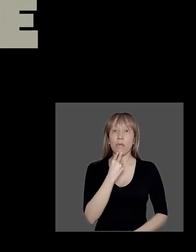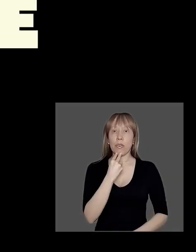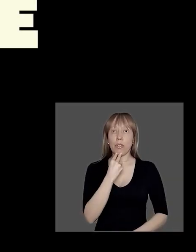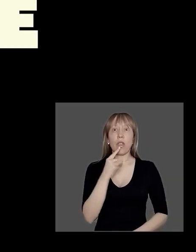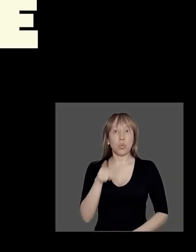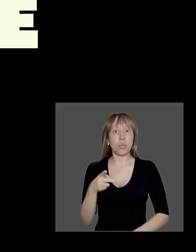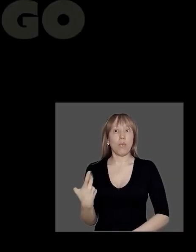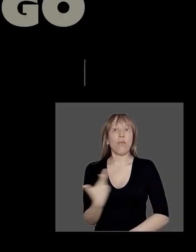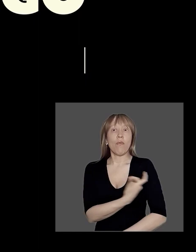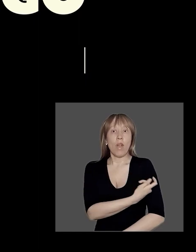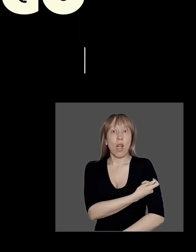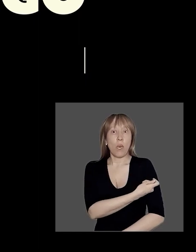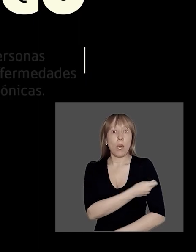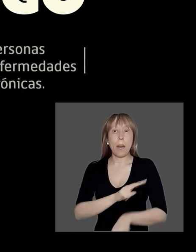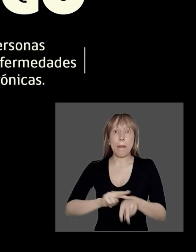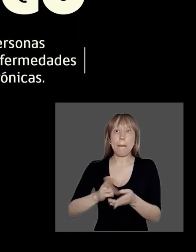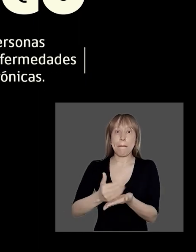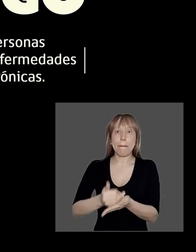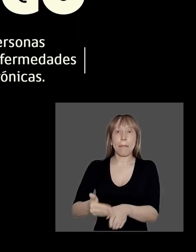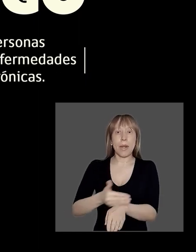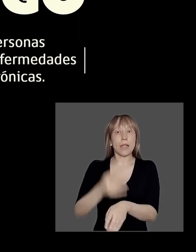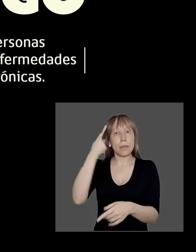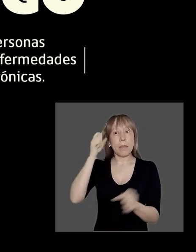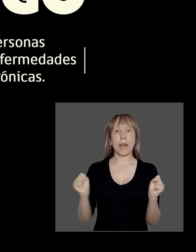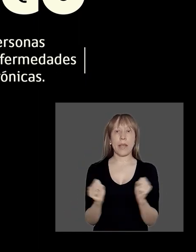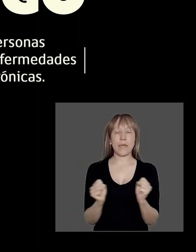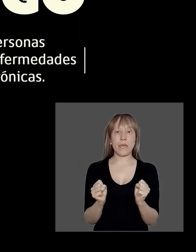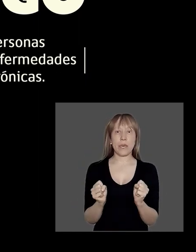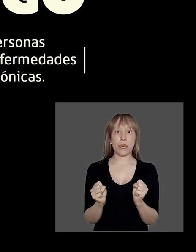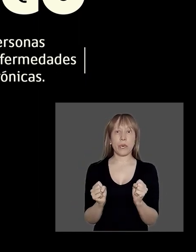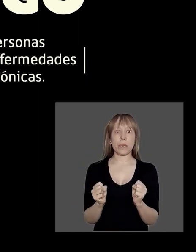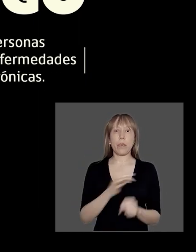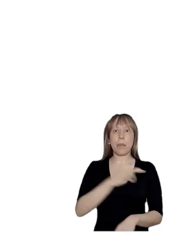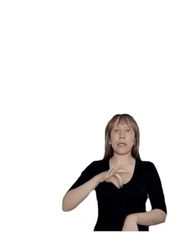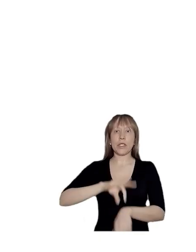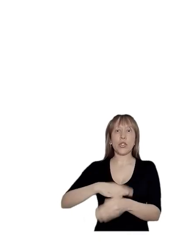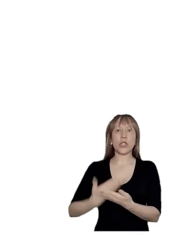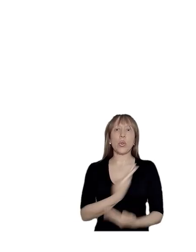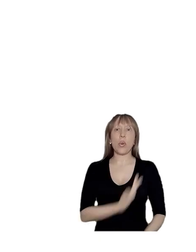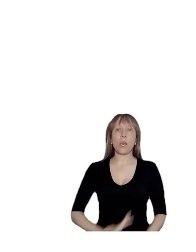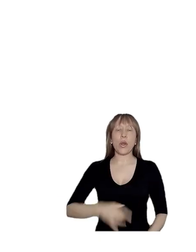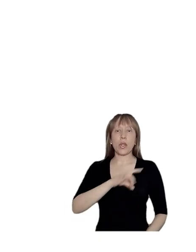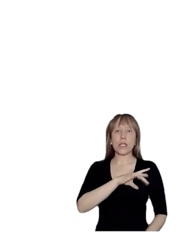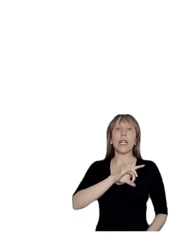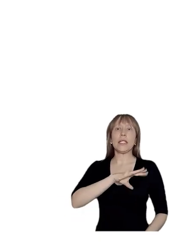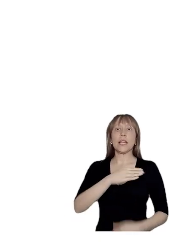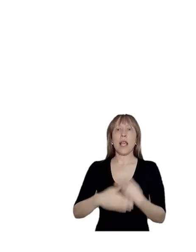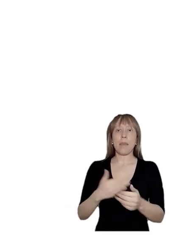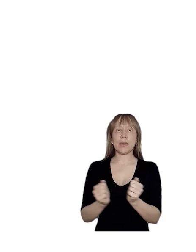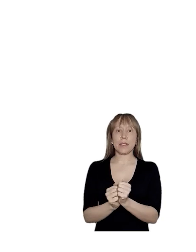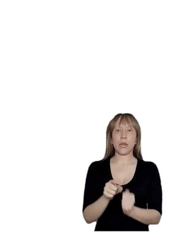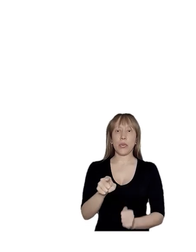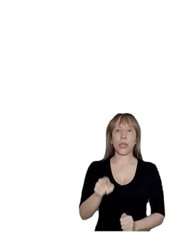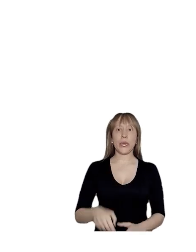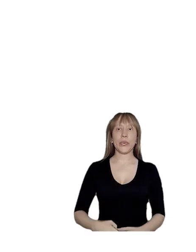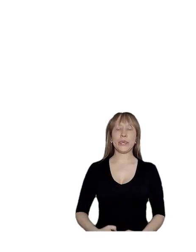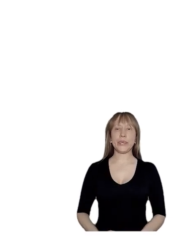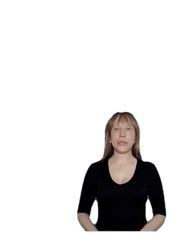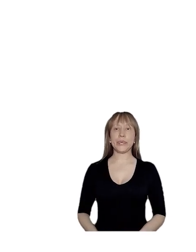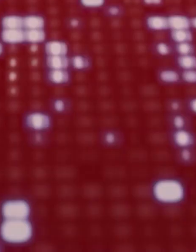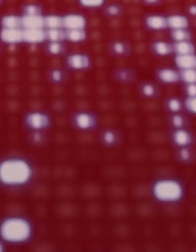vida vacúnate preparémonos para el invierno Ministerio de salud gobierno de Chile Chile